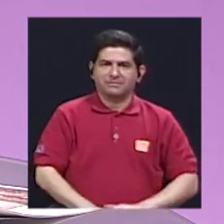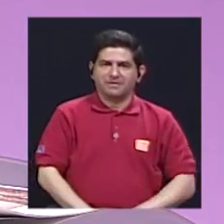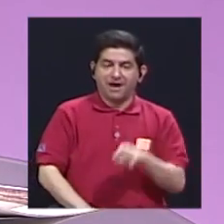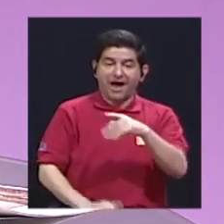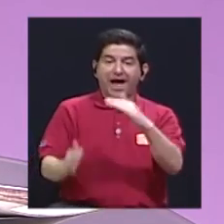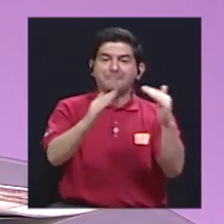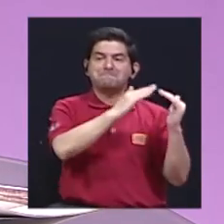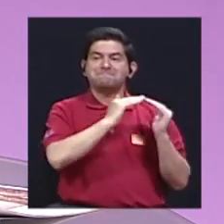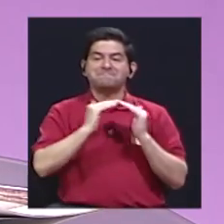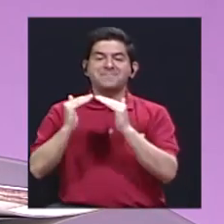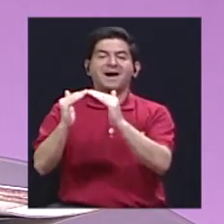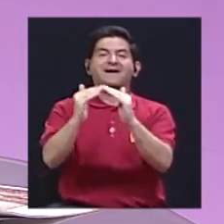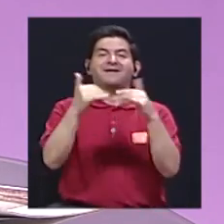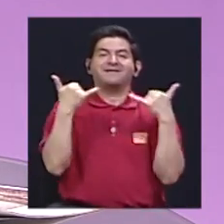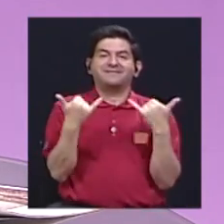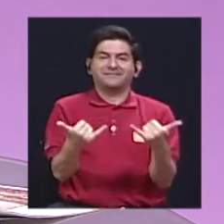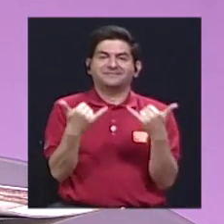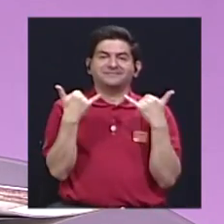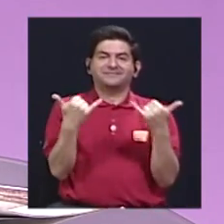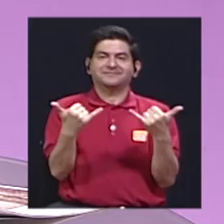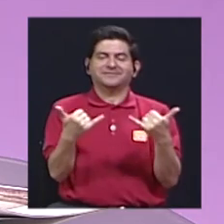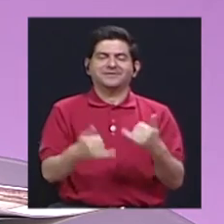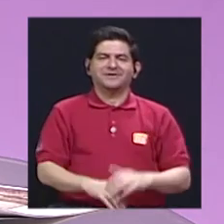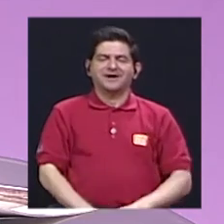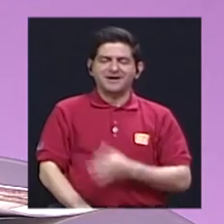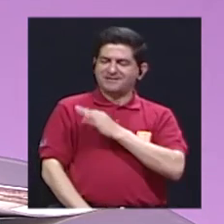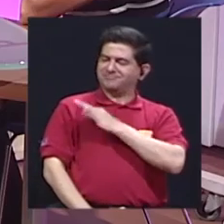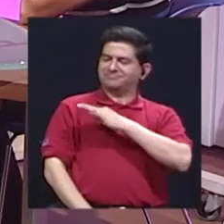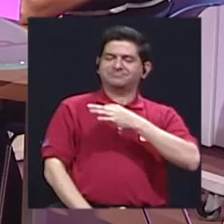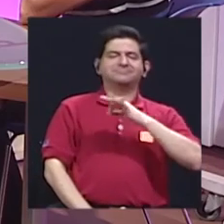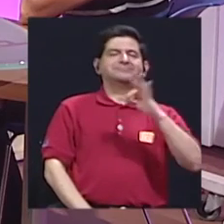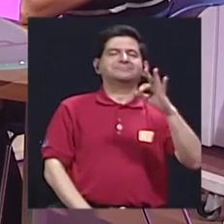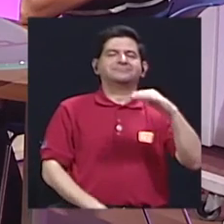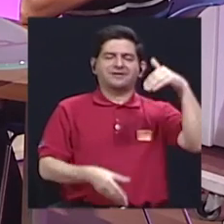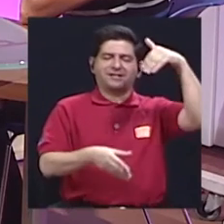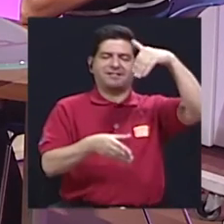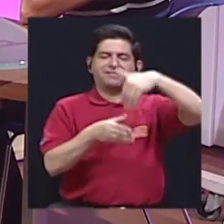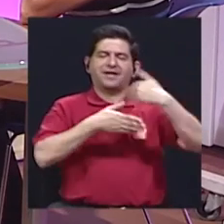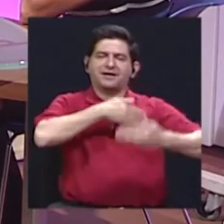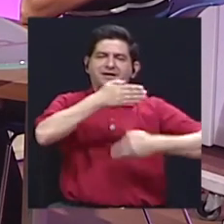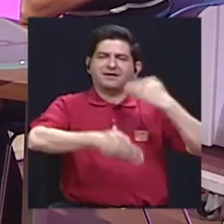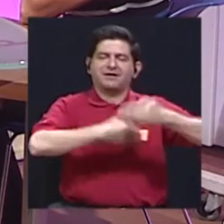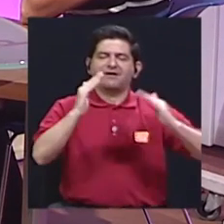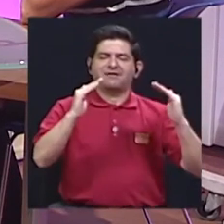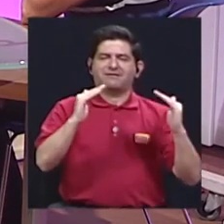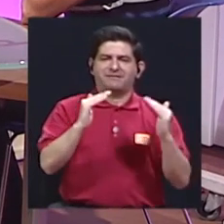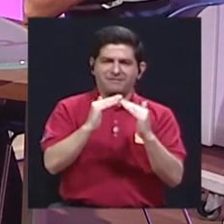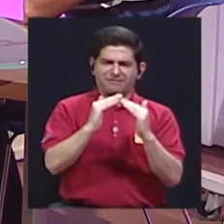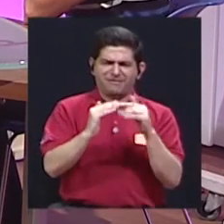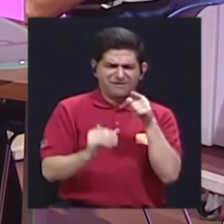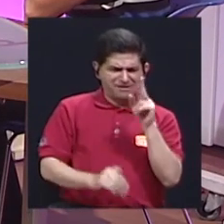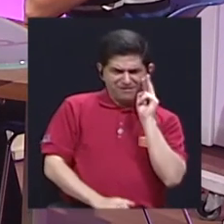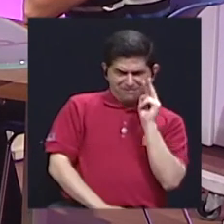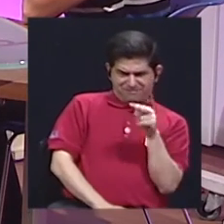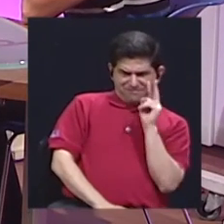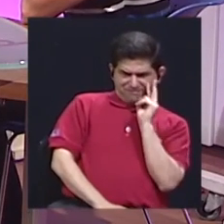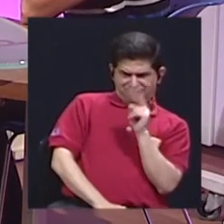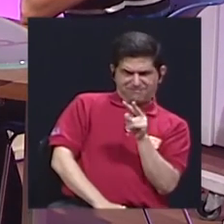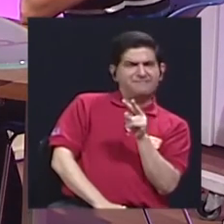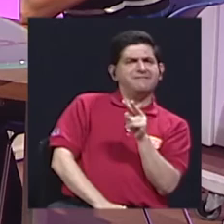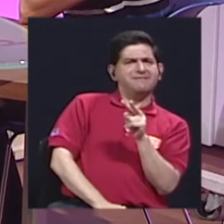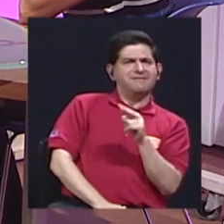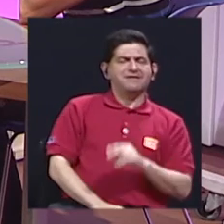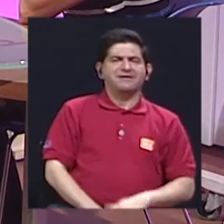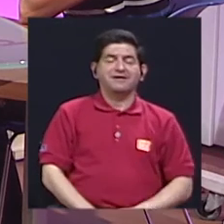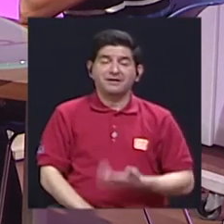el barrio llega a tener un espíritu dentro de esa gestión del hábitat y lo empiezan a ver y